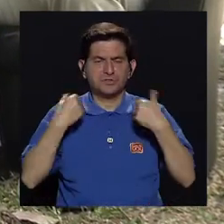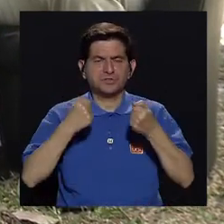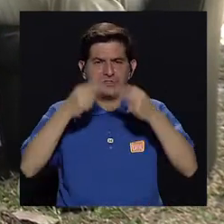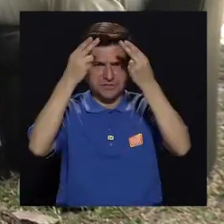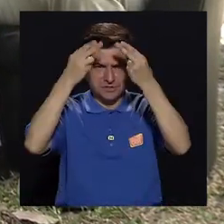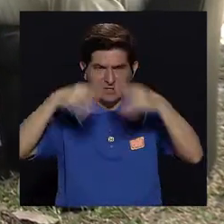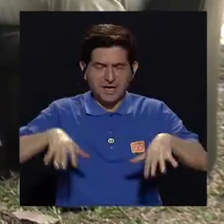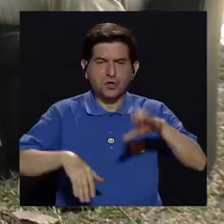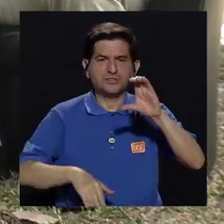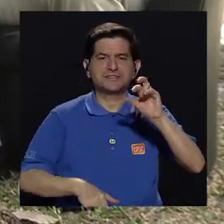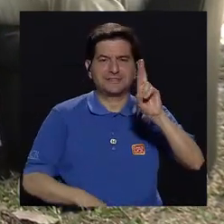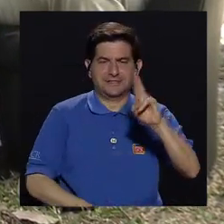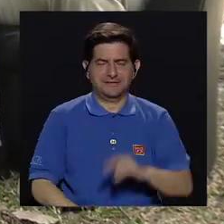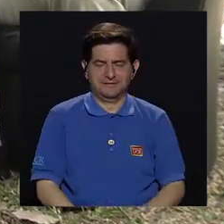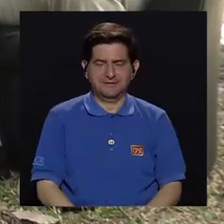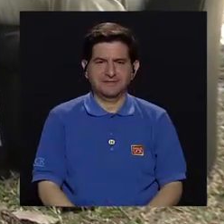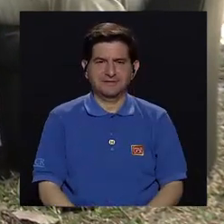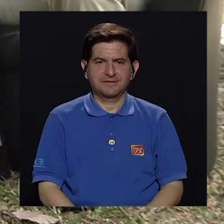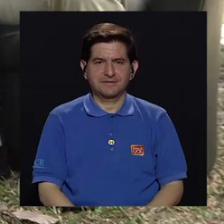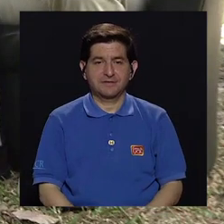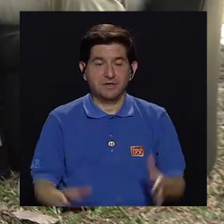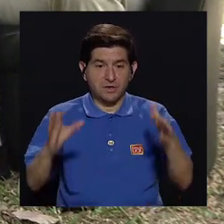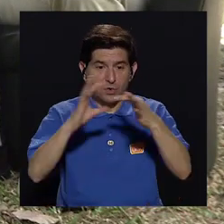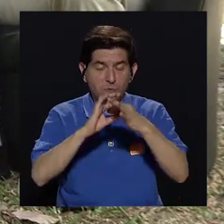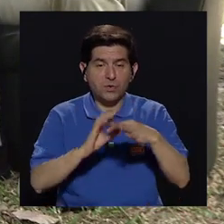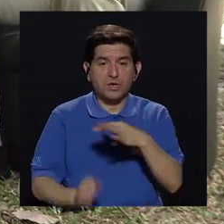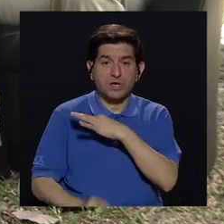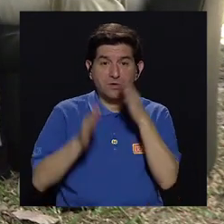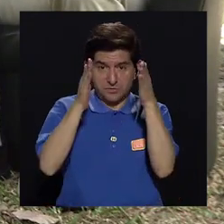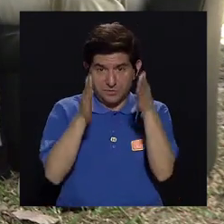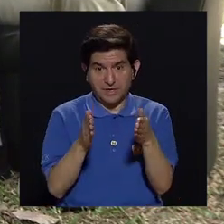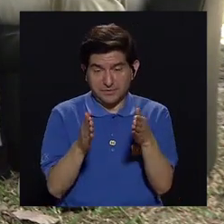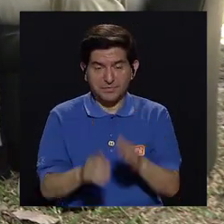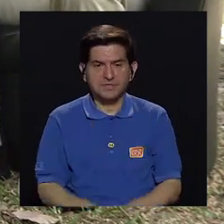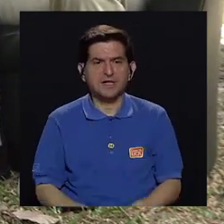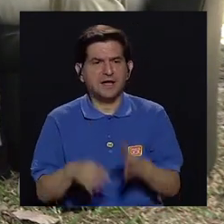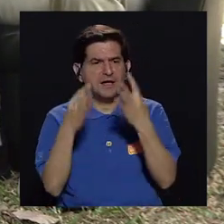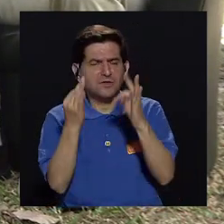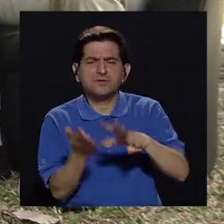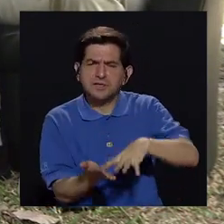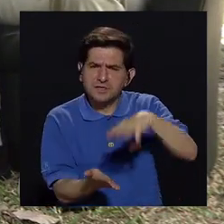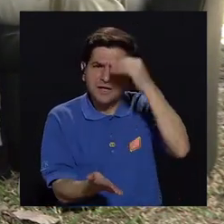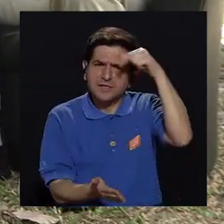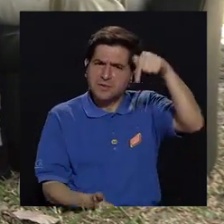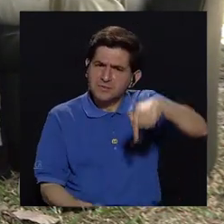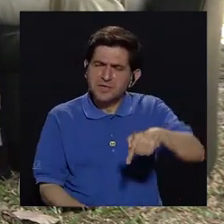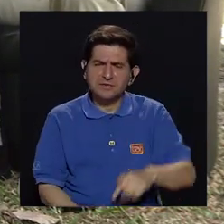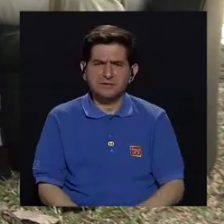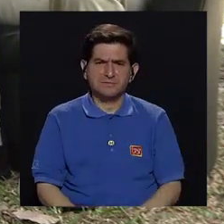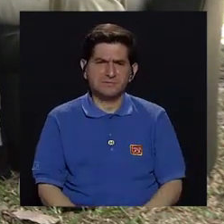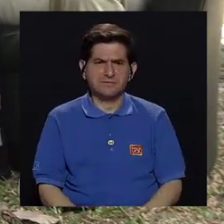Salud Digital CR. Y junto con nuestro invitado vamos a aprender hoy